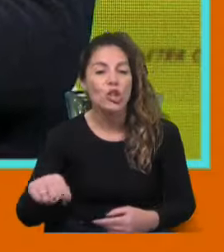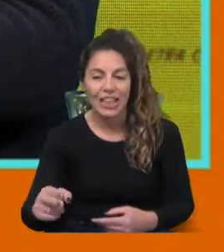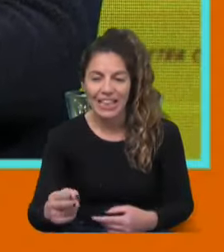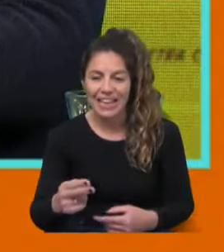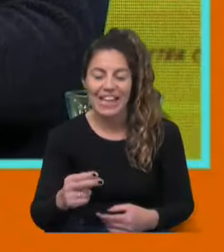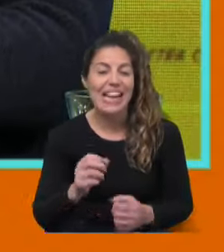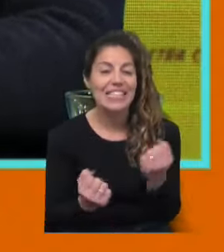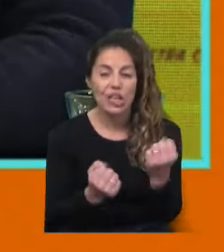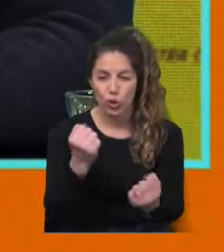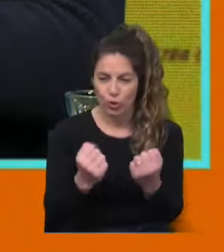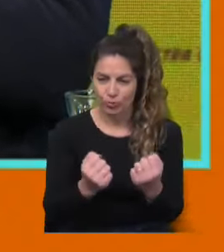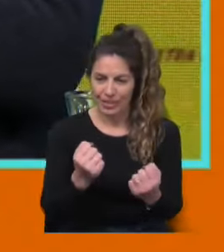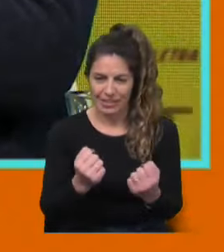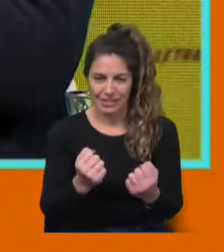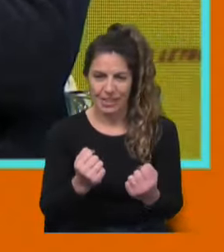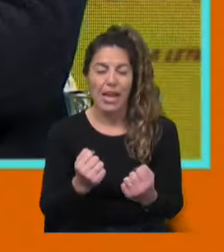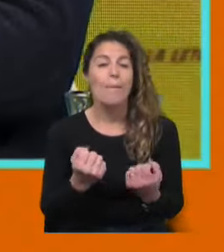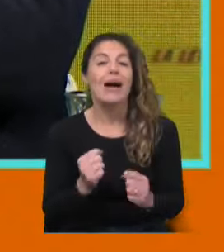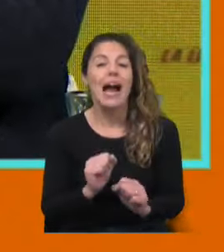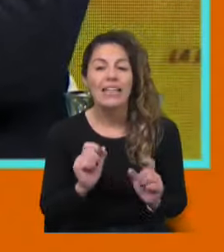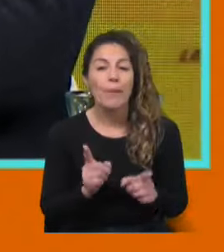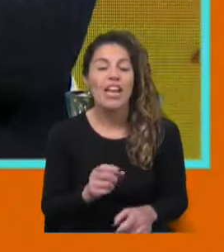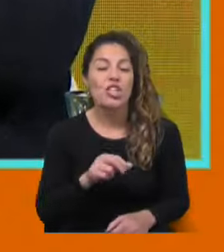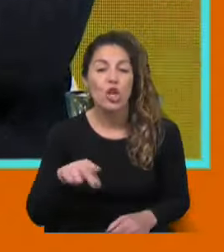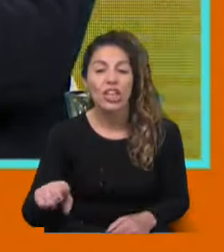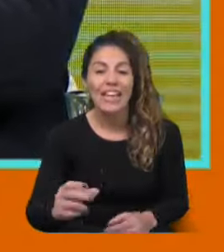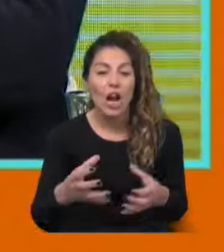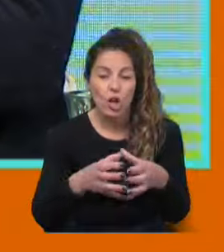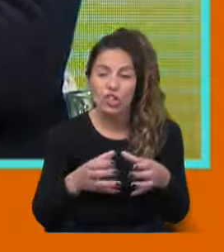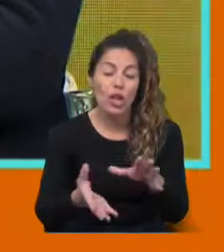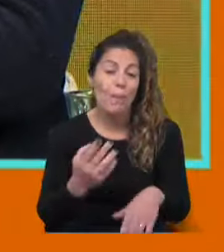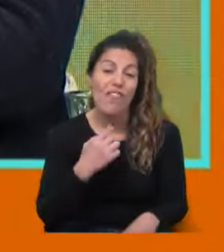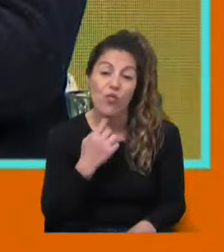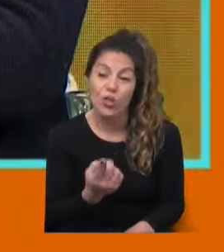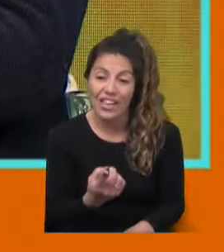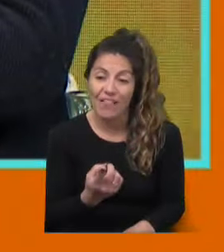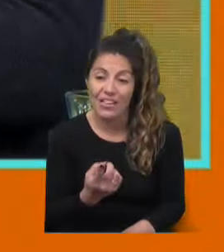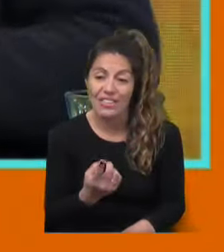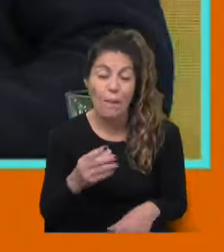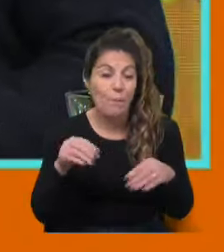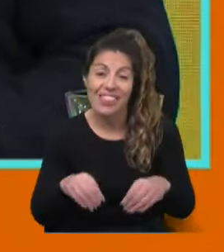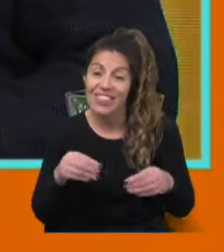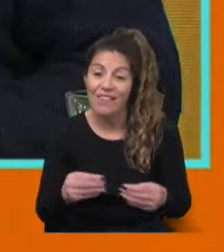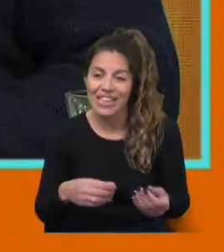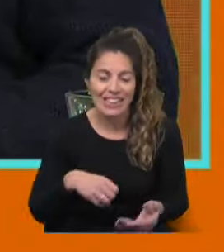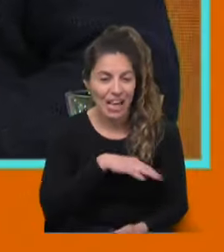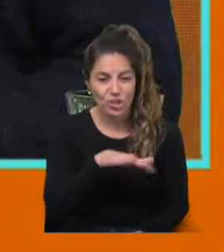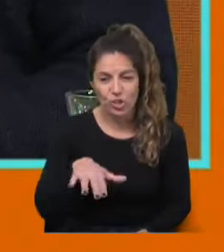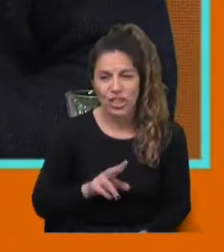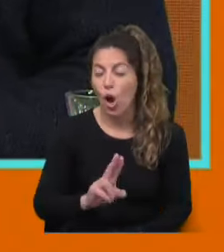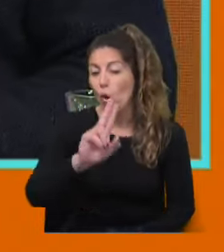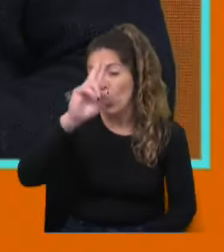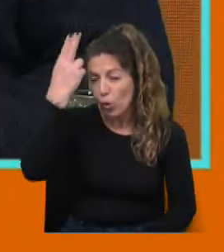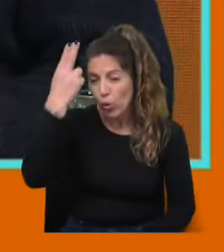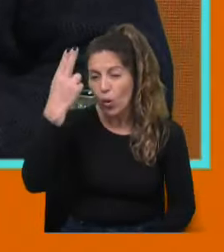las economías y para sostener a los sectores más vulnerables de la sociedad. Uruguay fue de los